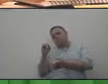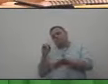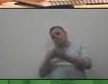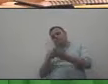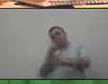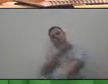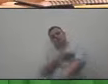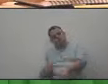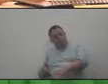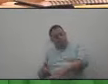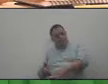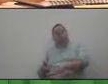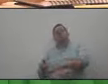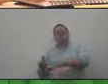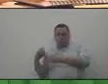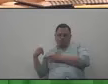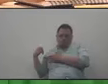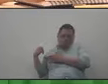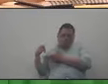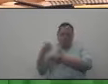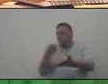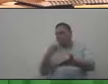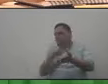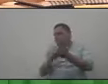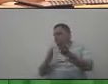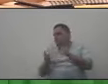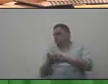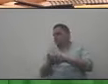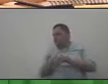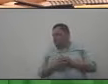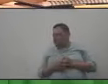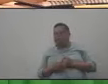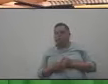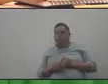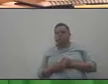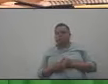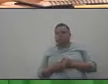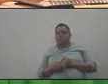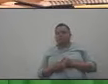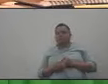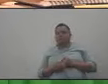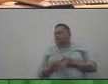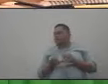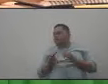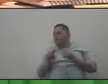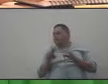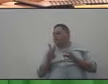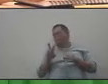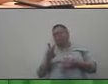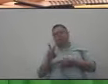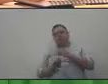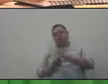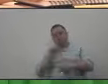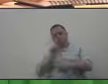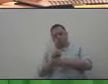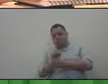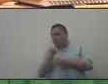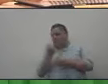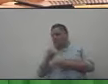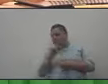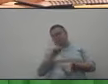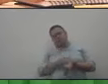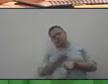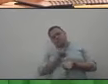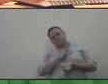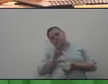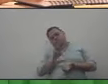pesos que pues fondearán a la entidad durante estos próximos 7 años, porque ya transcurrió el primer